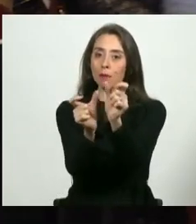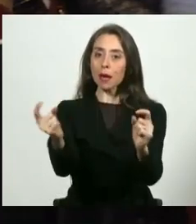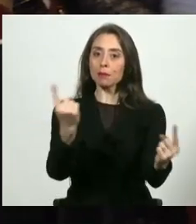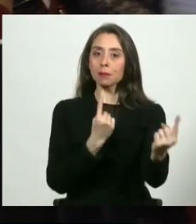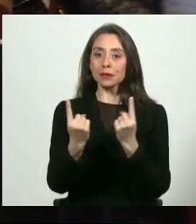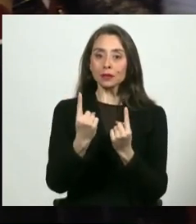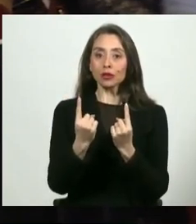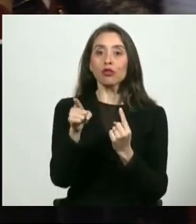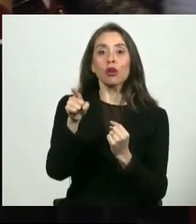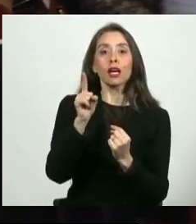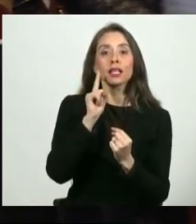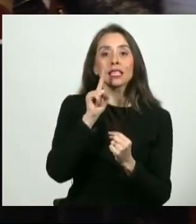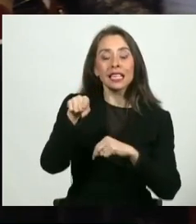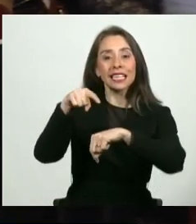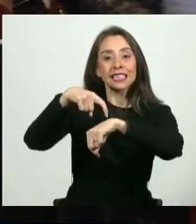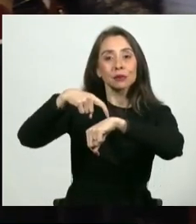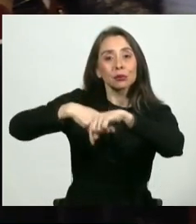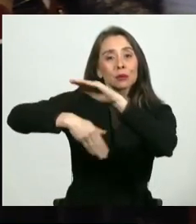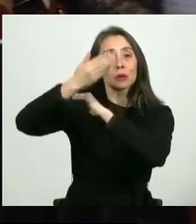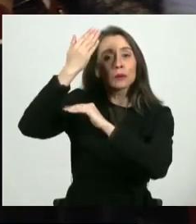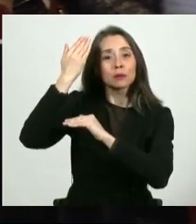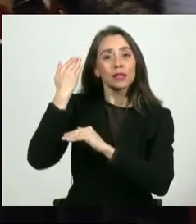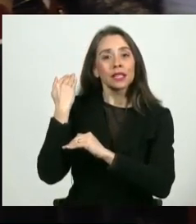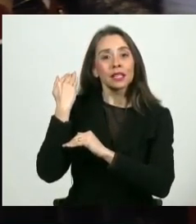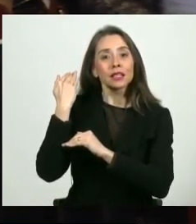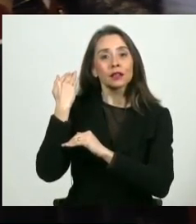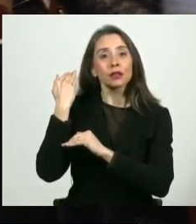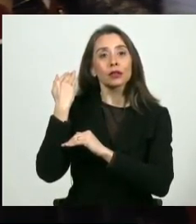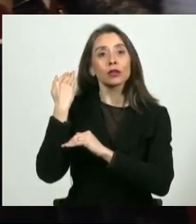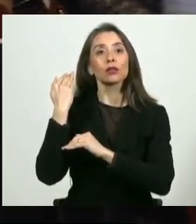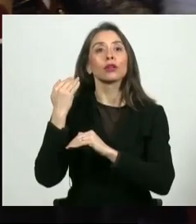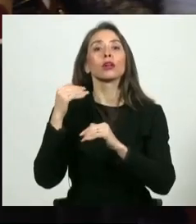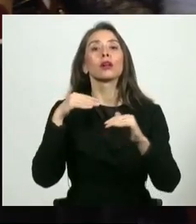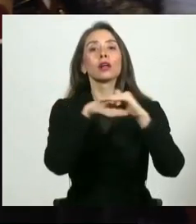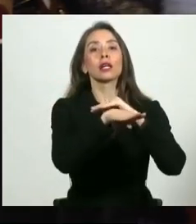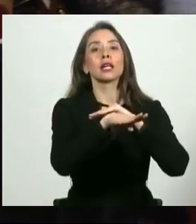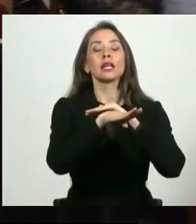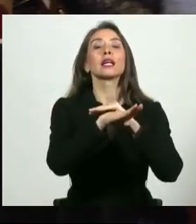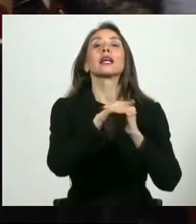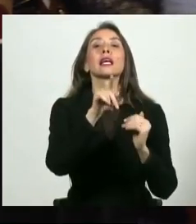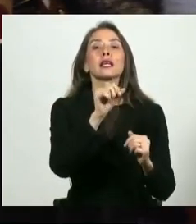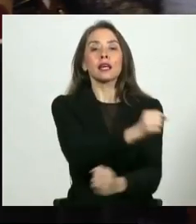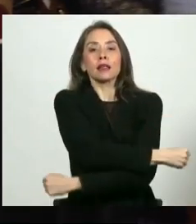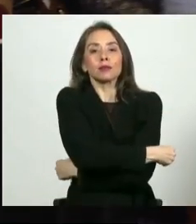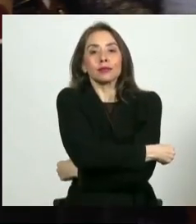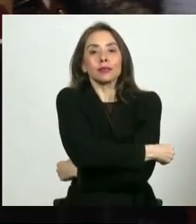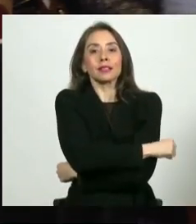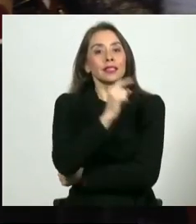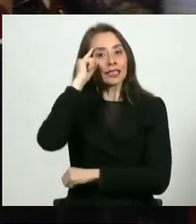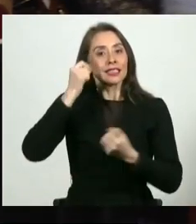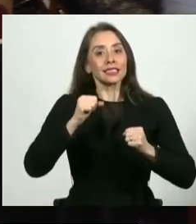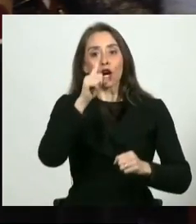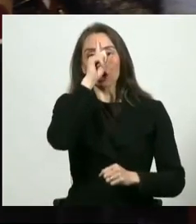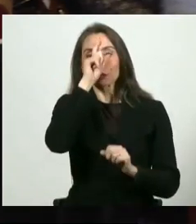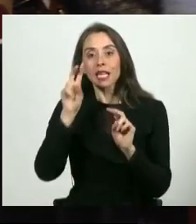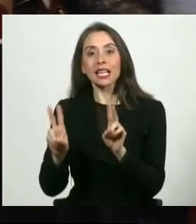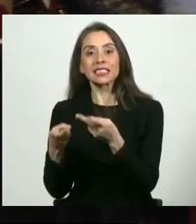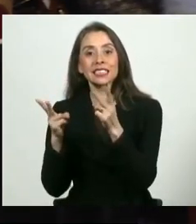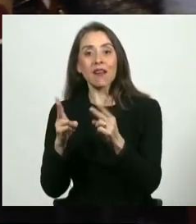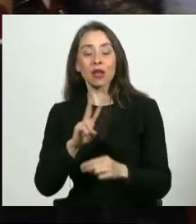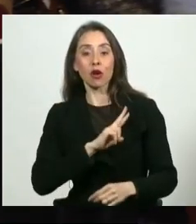para personas que en estos momentos se encontraban ingresadas en los distintos psiquiátricos, específicamente el Hospital de Salvador acá en la